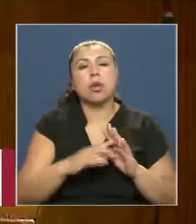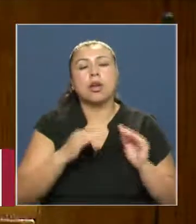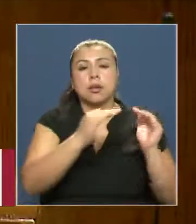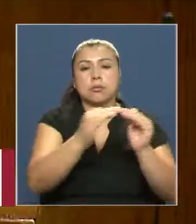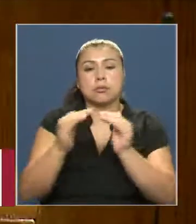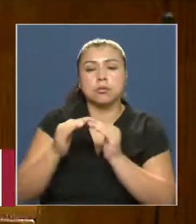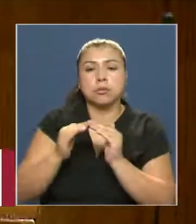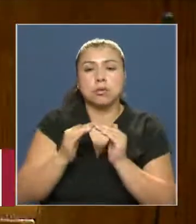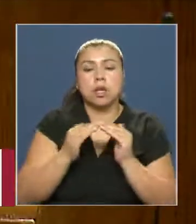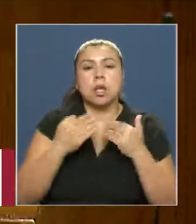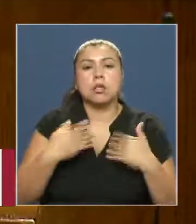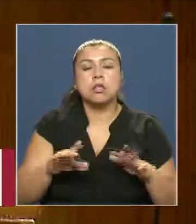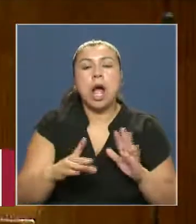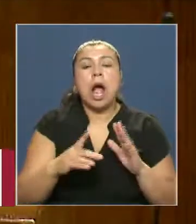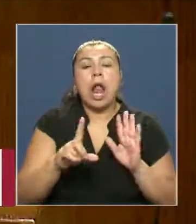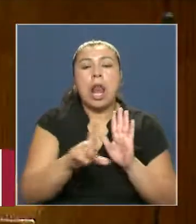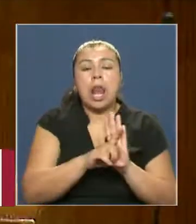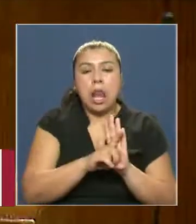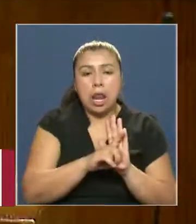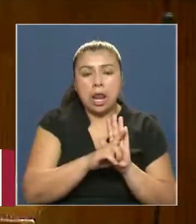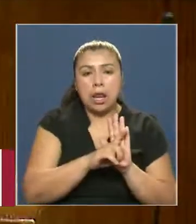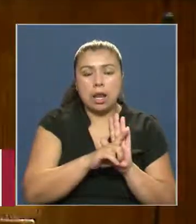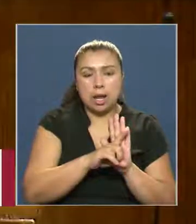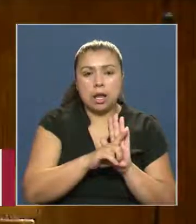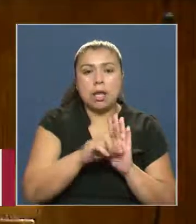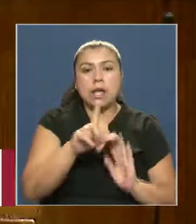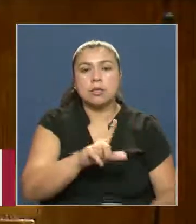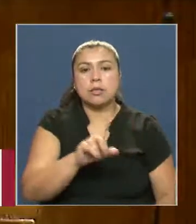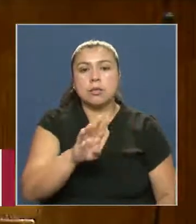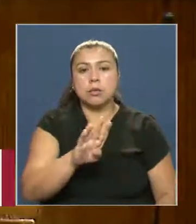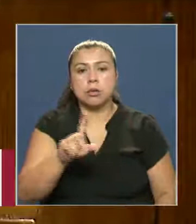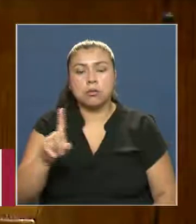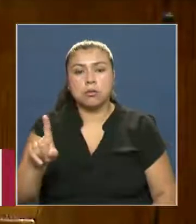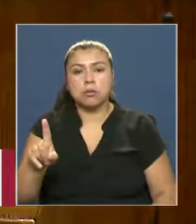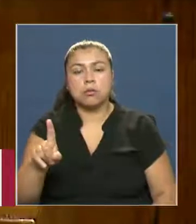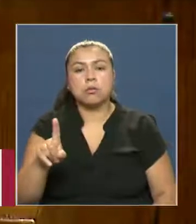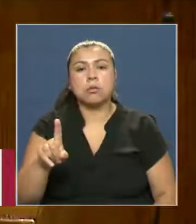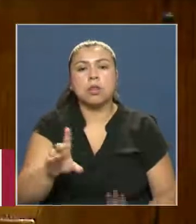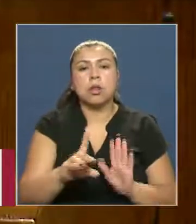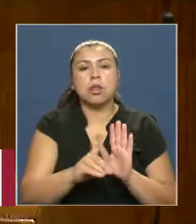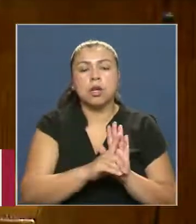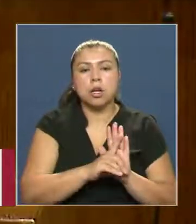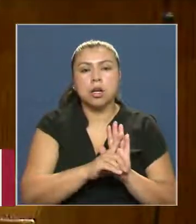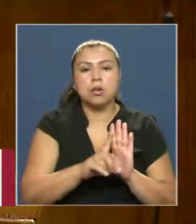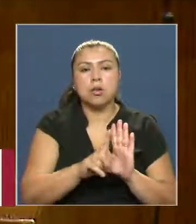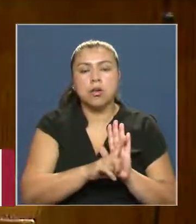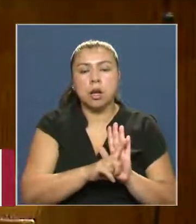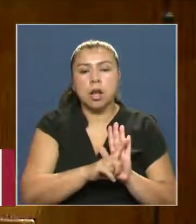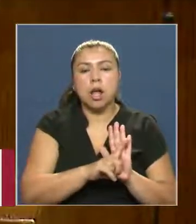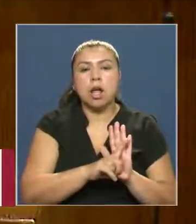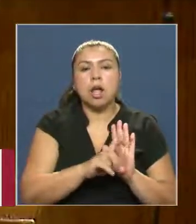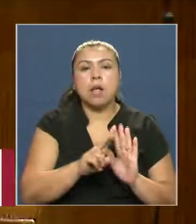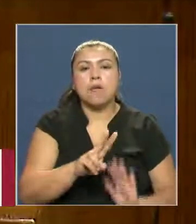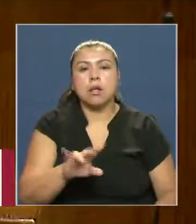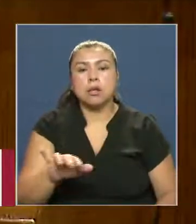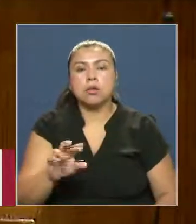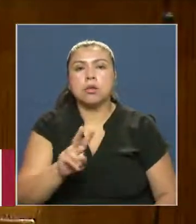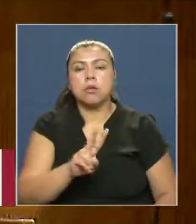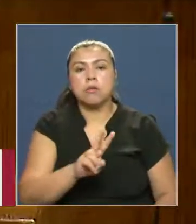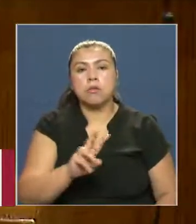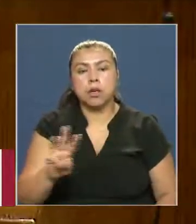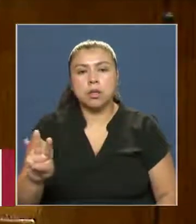a los loteos regulados bajo la Ley 16.741 y por los decretos leyes 2695 y